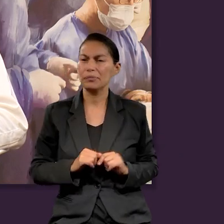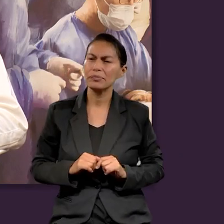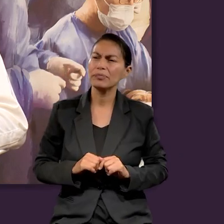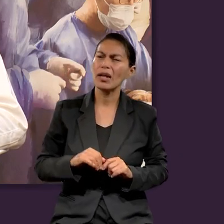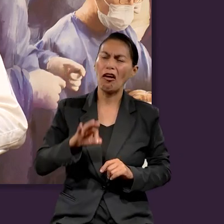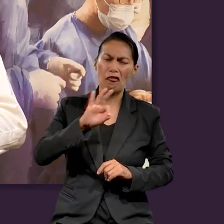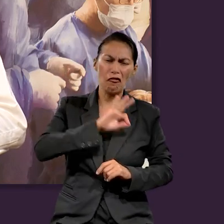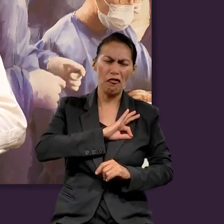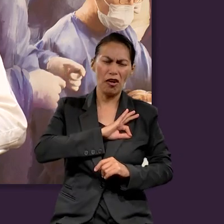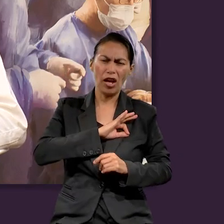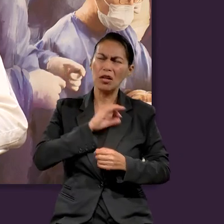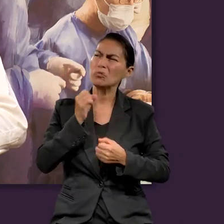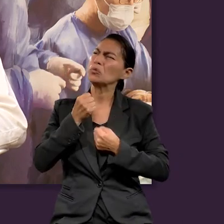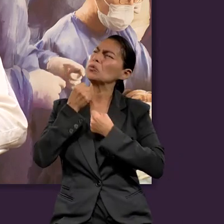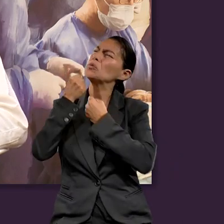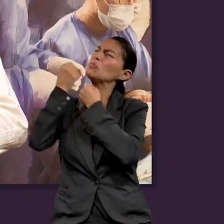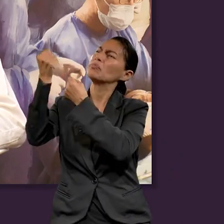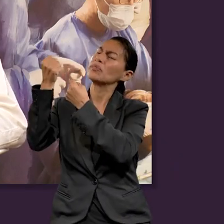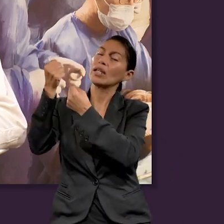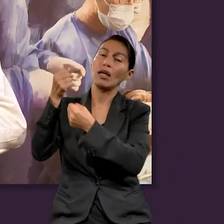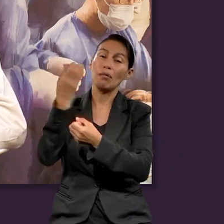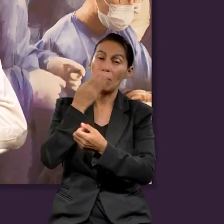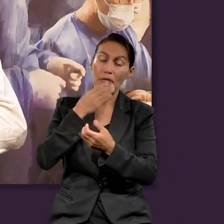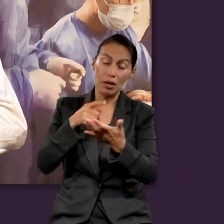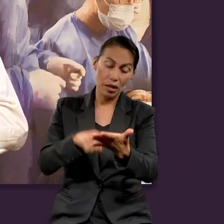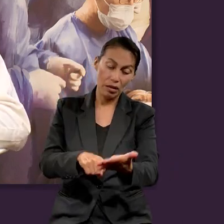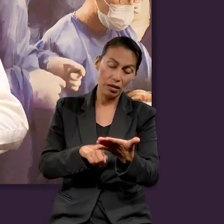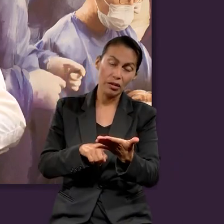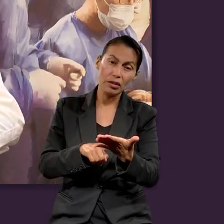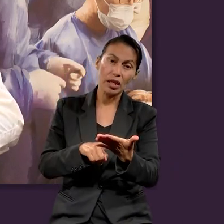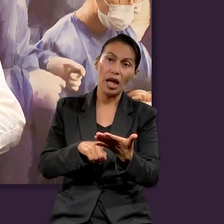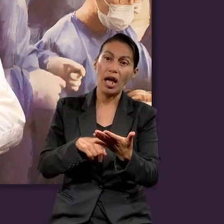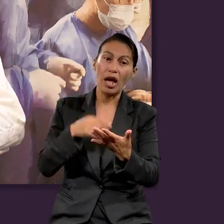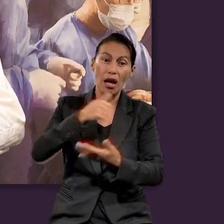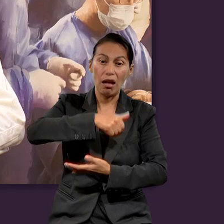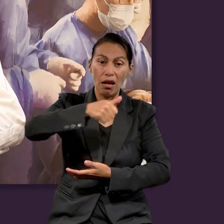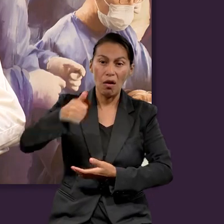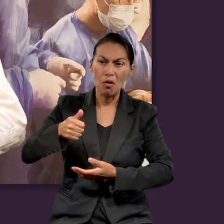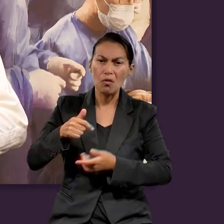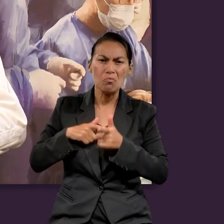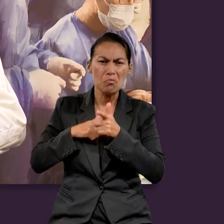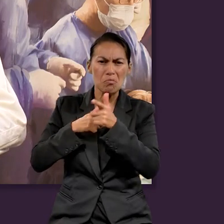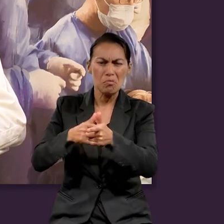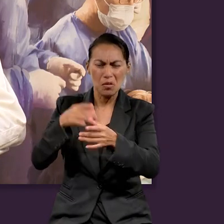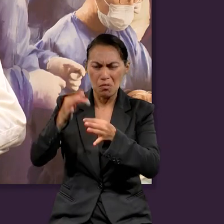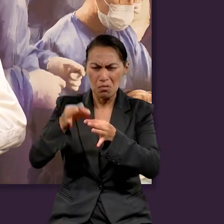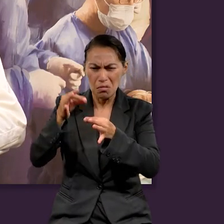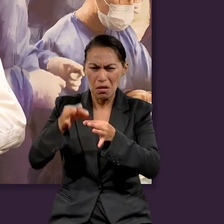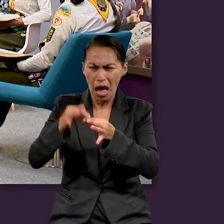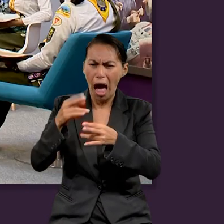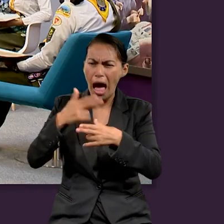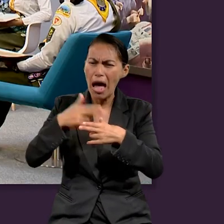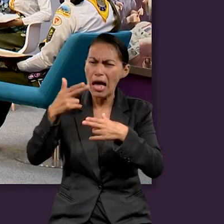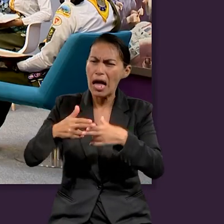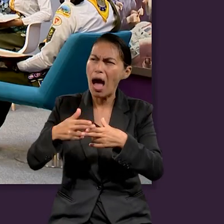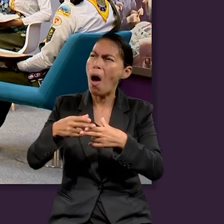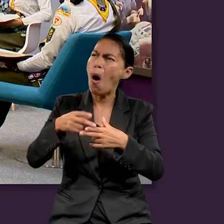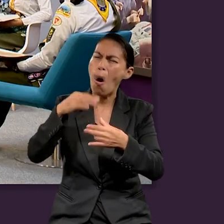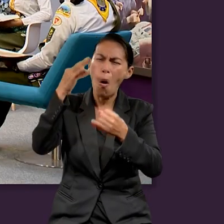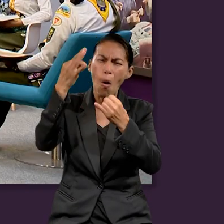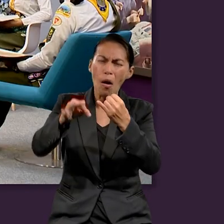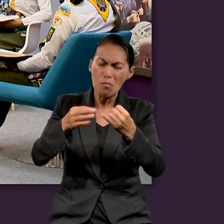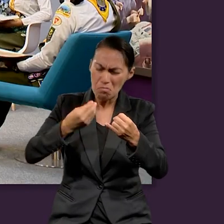Entonces igual me recuerda el versículo que nos menciona la lección que dice que el que hasta el fin este será salvo entonces muy importante que